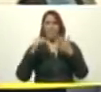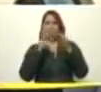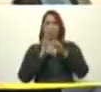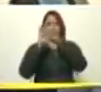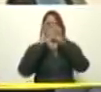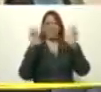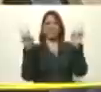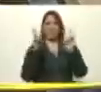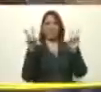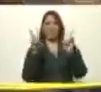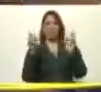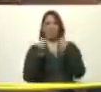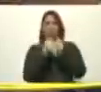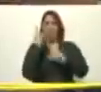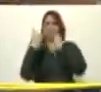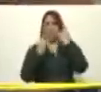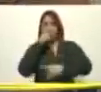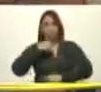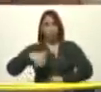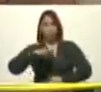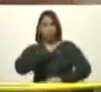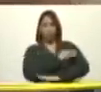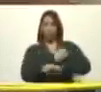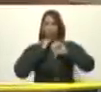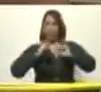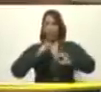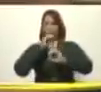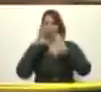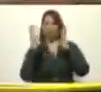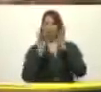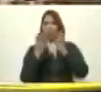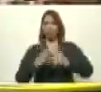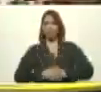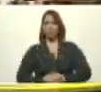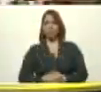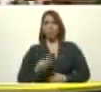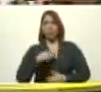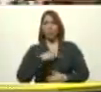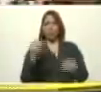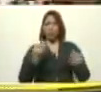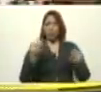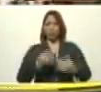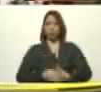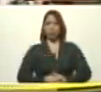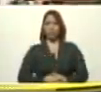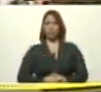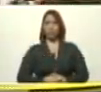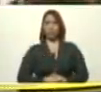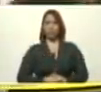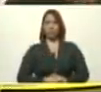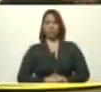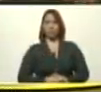con la combinación de los pueblos valientes del mundo está más seguro de eso